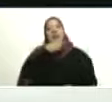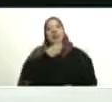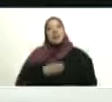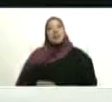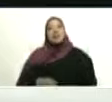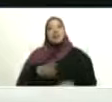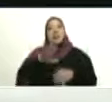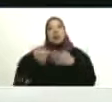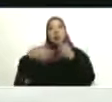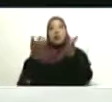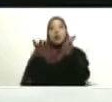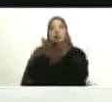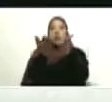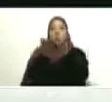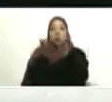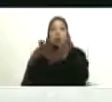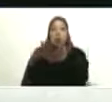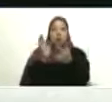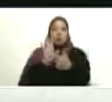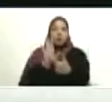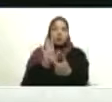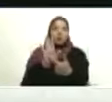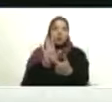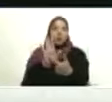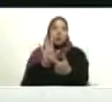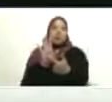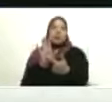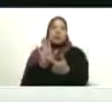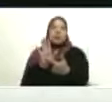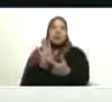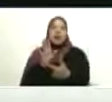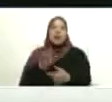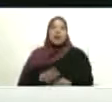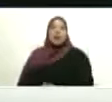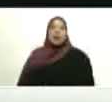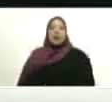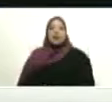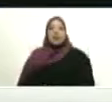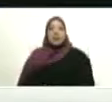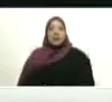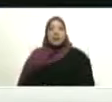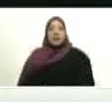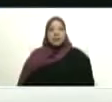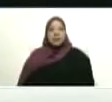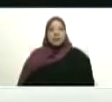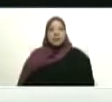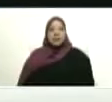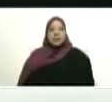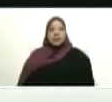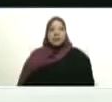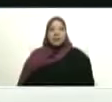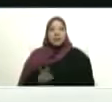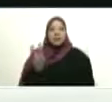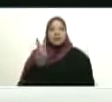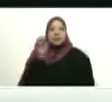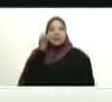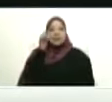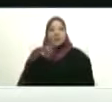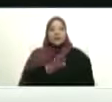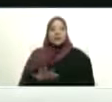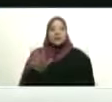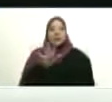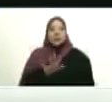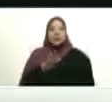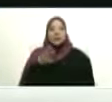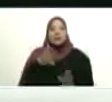las escuelas van a entregarlo, mira. Aquí está, es sencillo porque lo puedes llevar para tu casa. Lo puedes poner en un